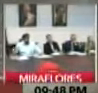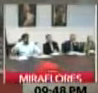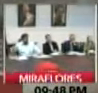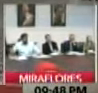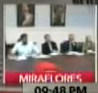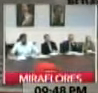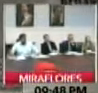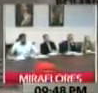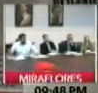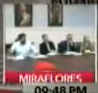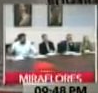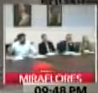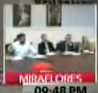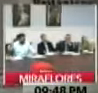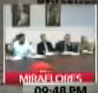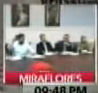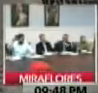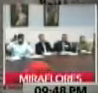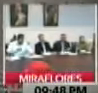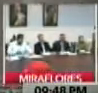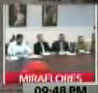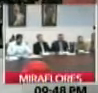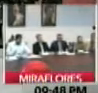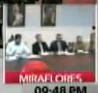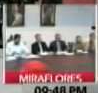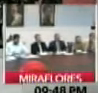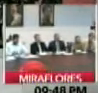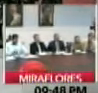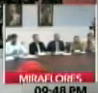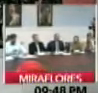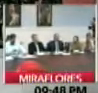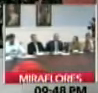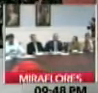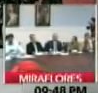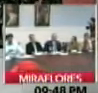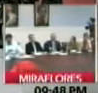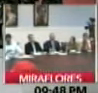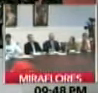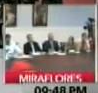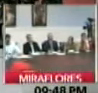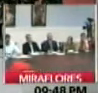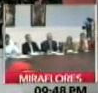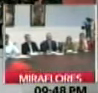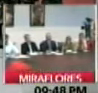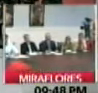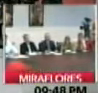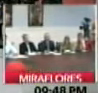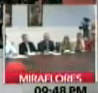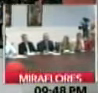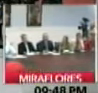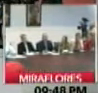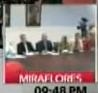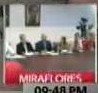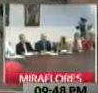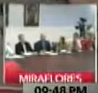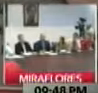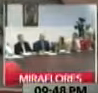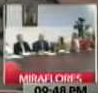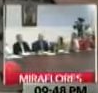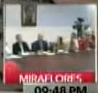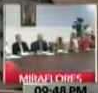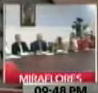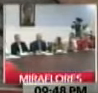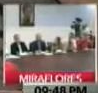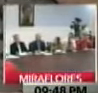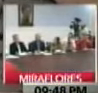Esto tuvo mucho que ver por la posición venezolana con la guerra, en la guerra de las Malvinas, en ese momento. Recrudece en batalla en las Malvinas